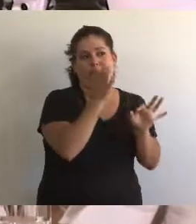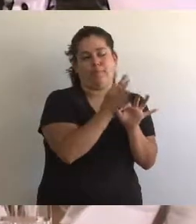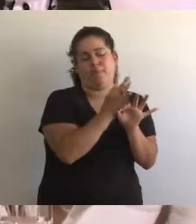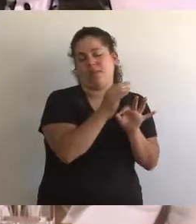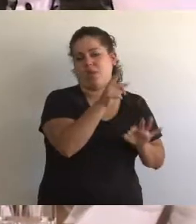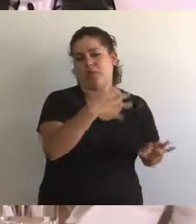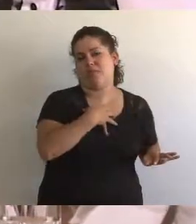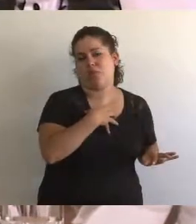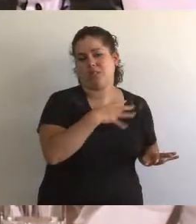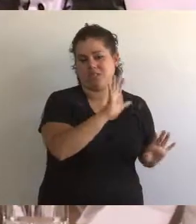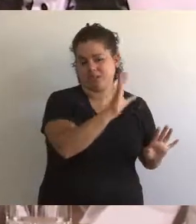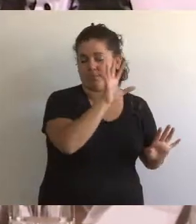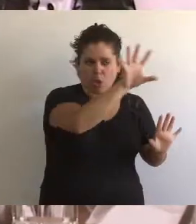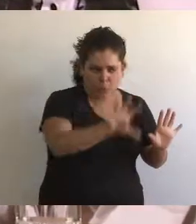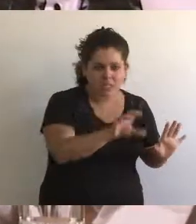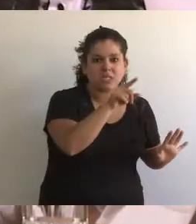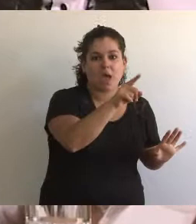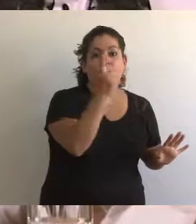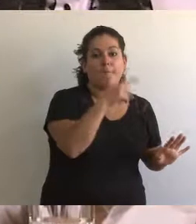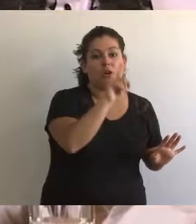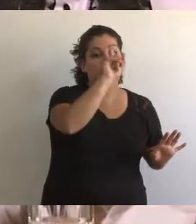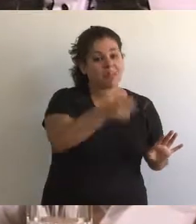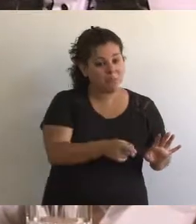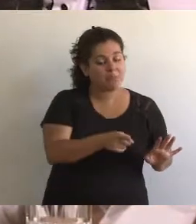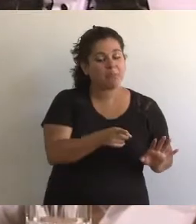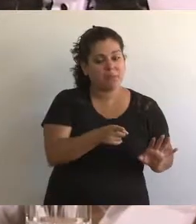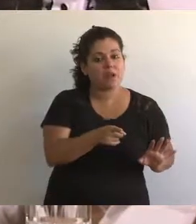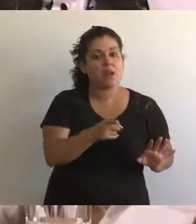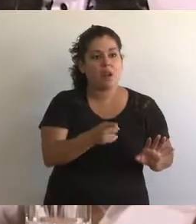currícula provincial, se realiza también